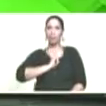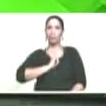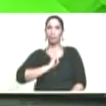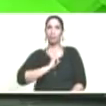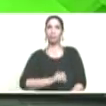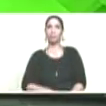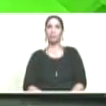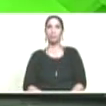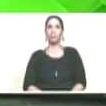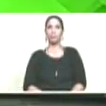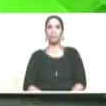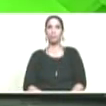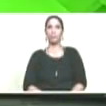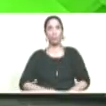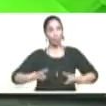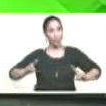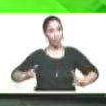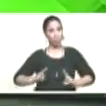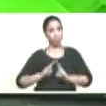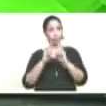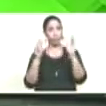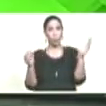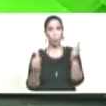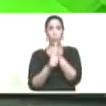ha encontrado su nueva identidad.